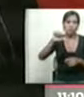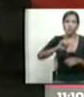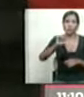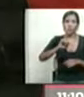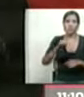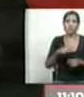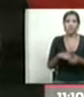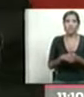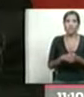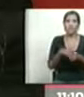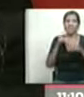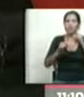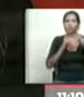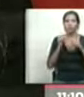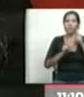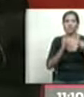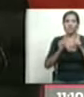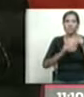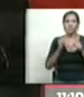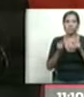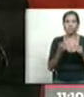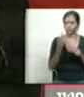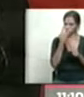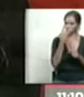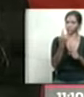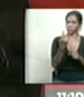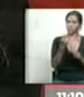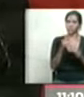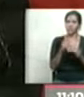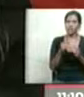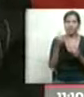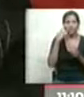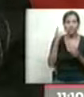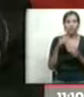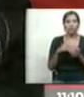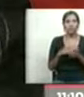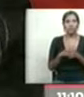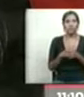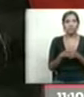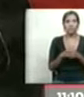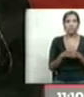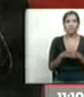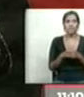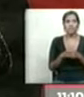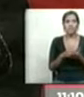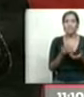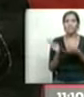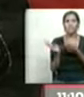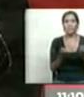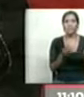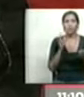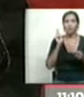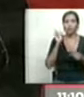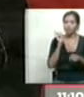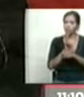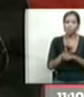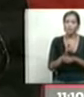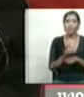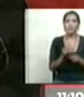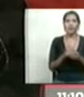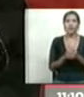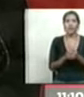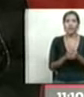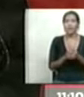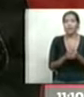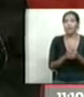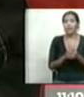Mira, aquí tengo un Twitter que me llamó la atención, ¿no? ¿Sabes qué salió la siempre invitada, pero que nunca va al mazo dando el amor de tu